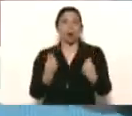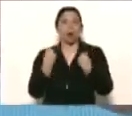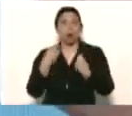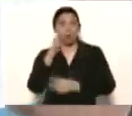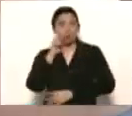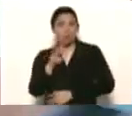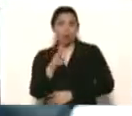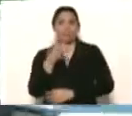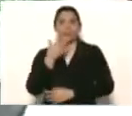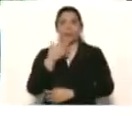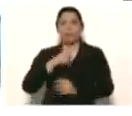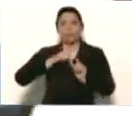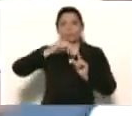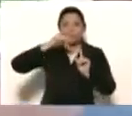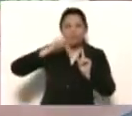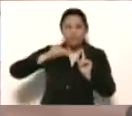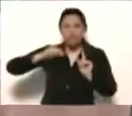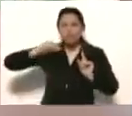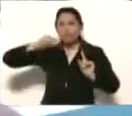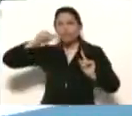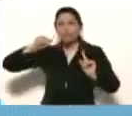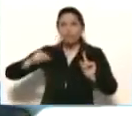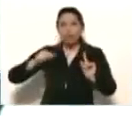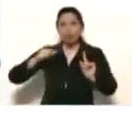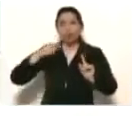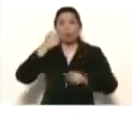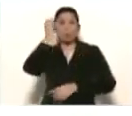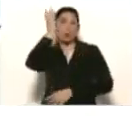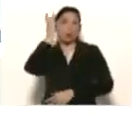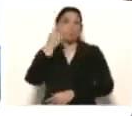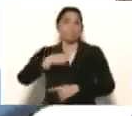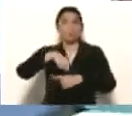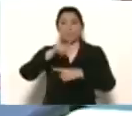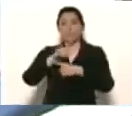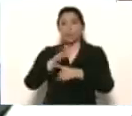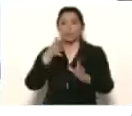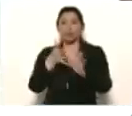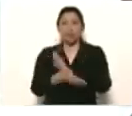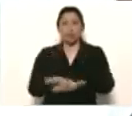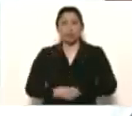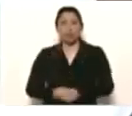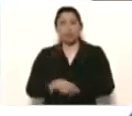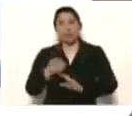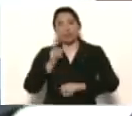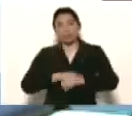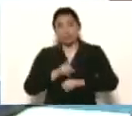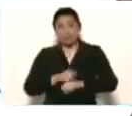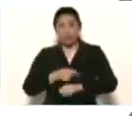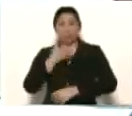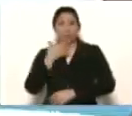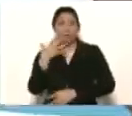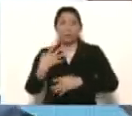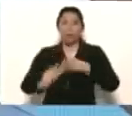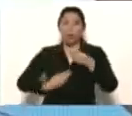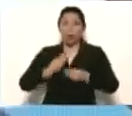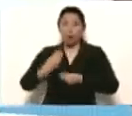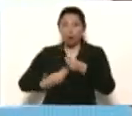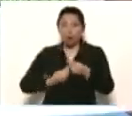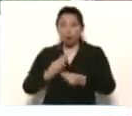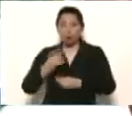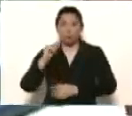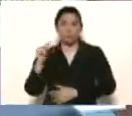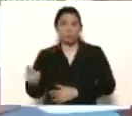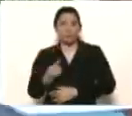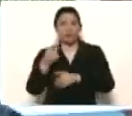como una especie de curva que se está de olas que se están creando la primera ola se refiere a los primeros tiempos en que fue hecho los primeros